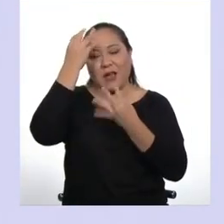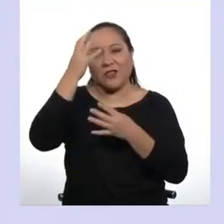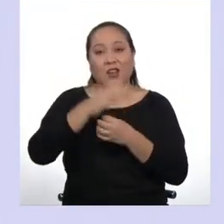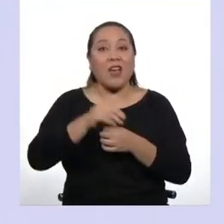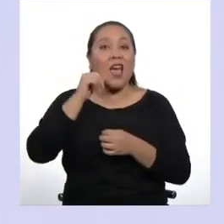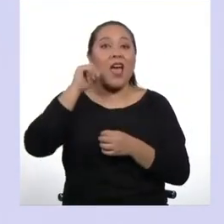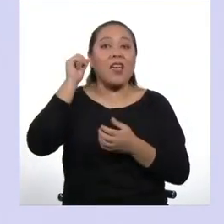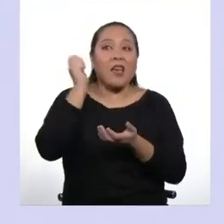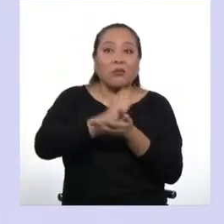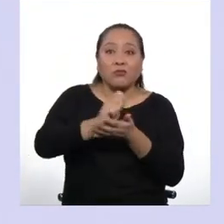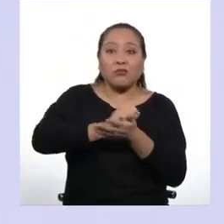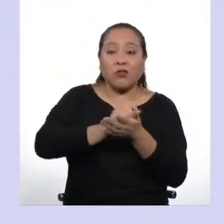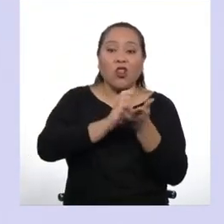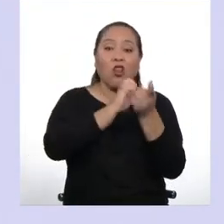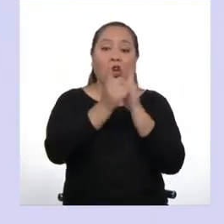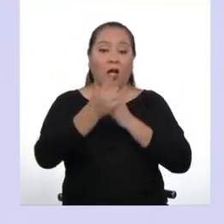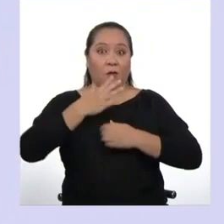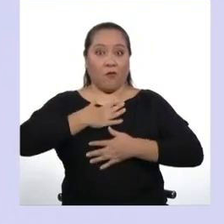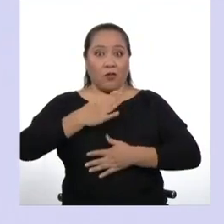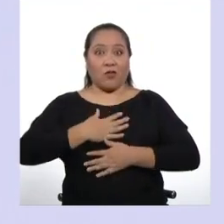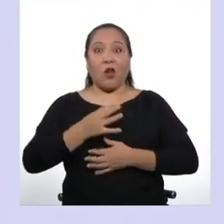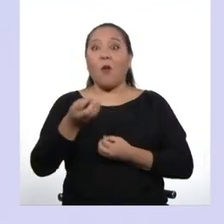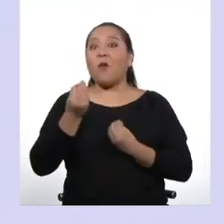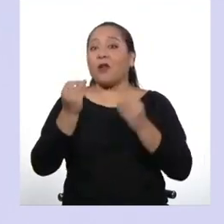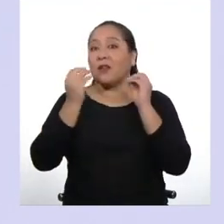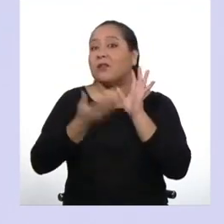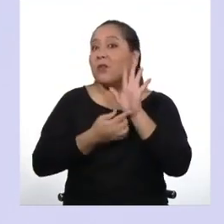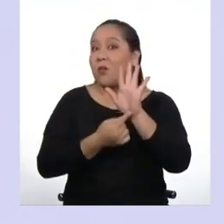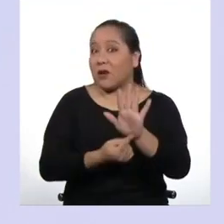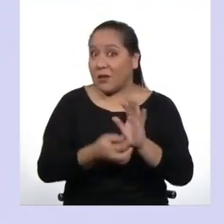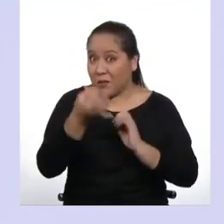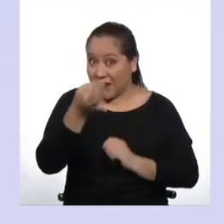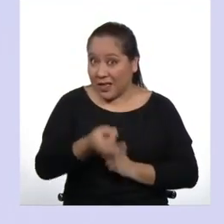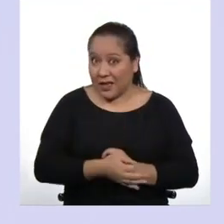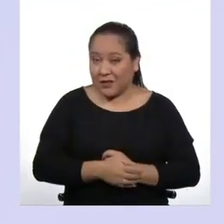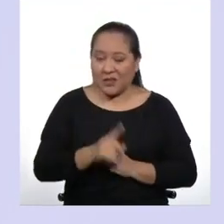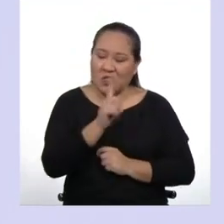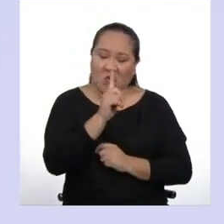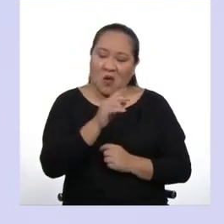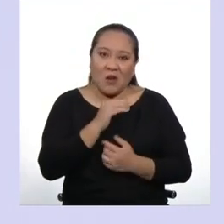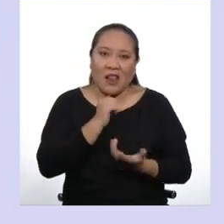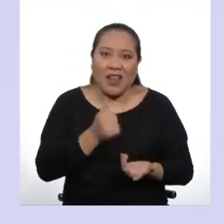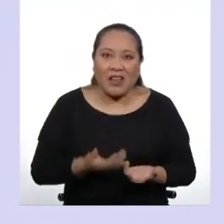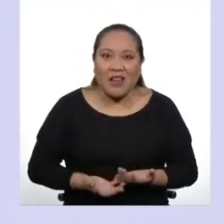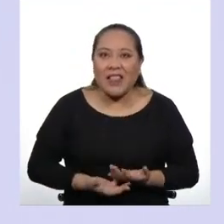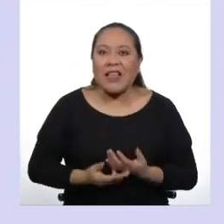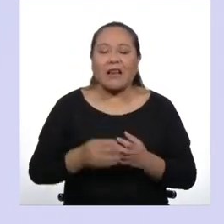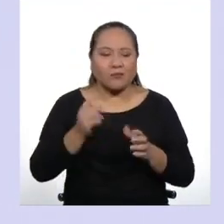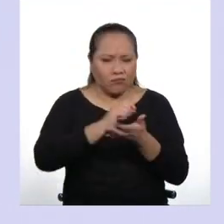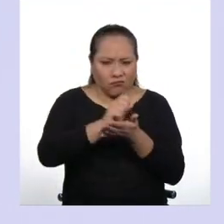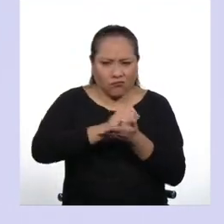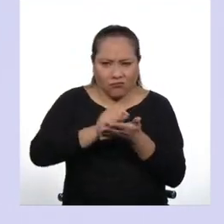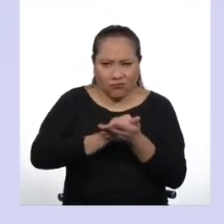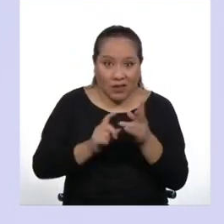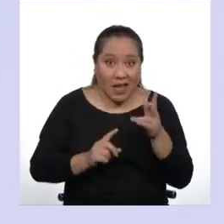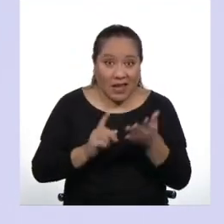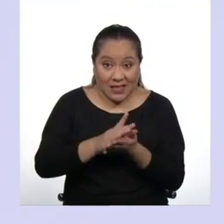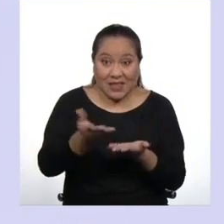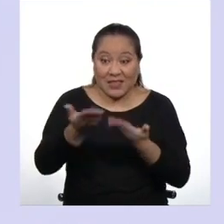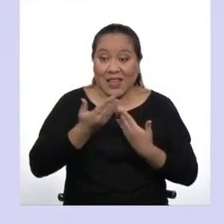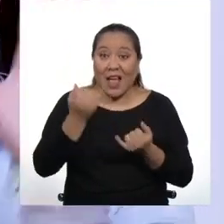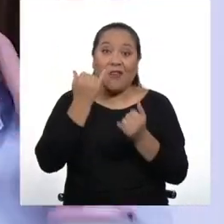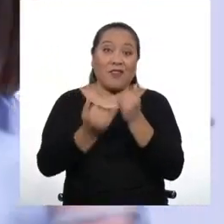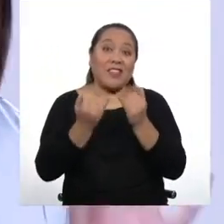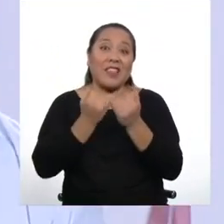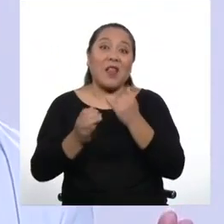ayer sobre los cambios físicos y por qué se producen, ¿verdad? Bueno, si aún no lo han hecho, saquen sus notas para que al final de esta actividad lo